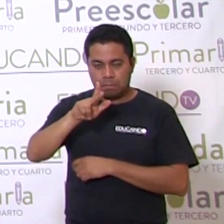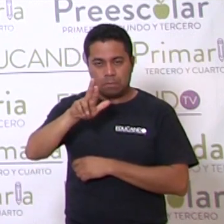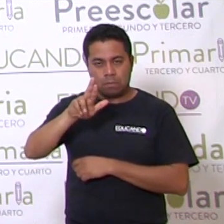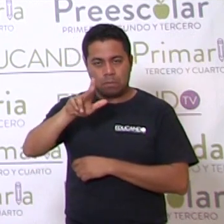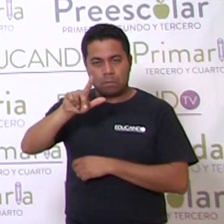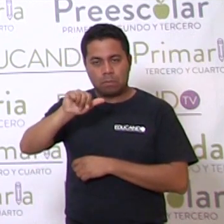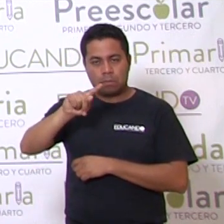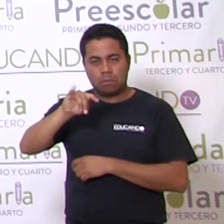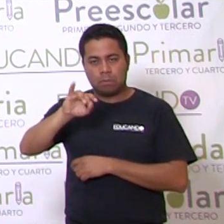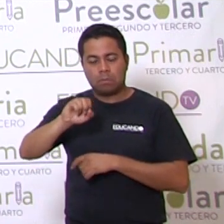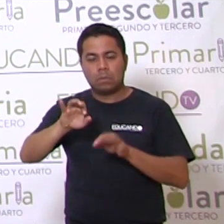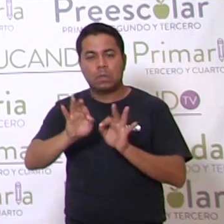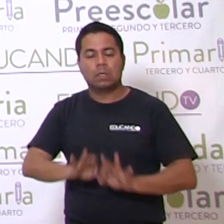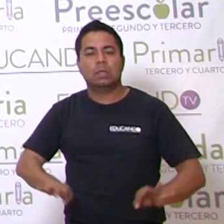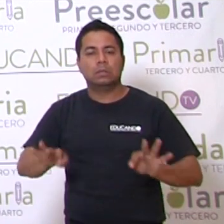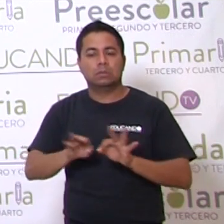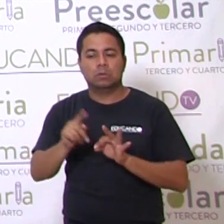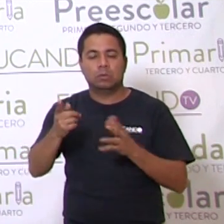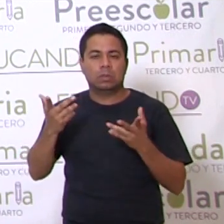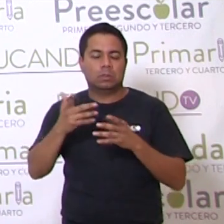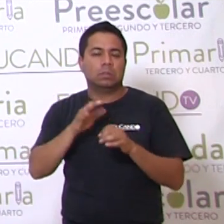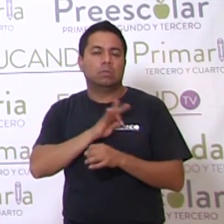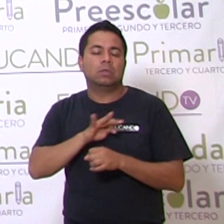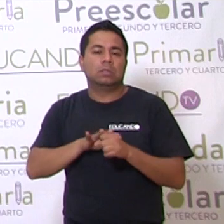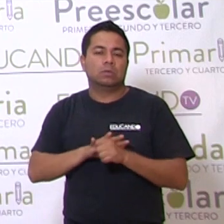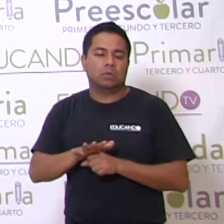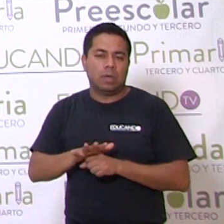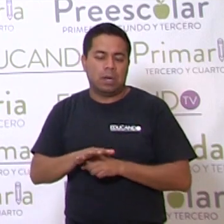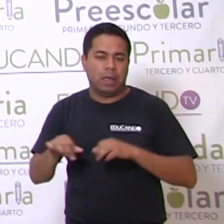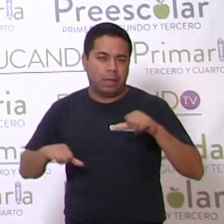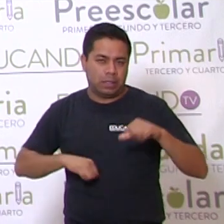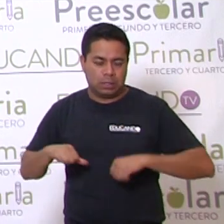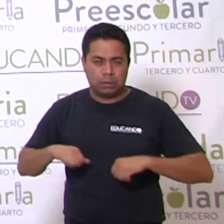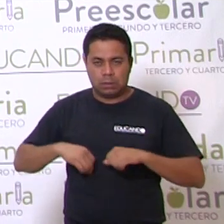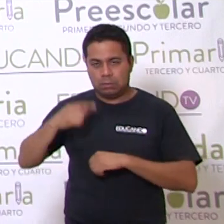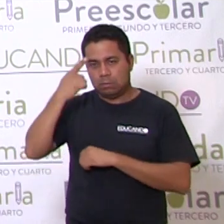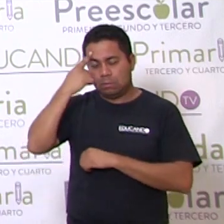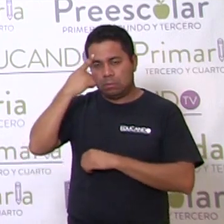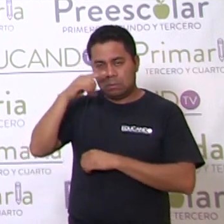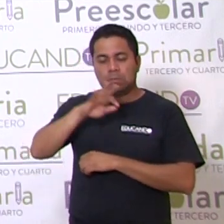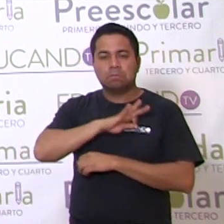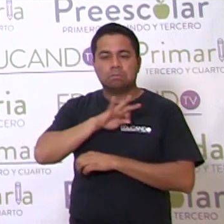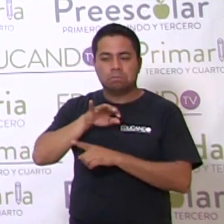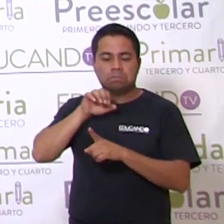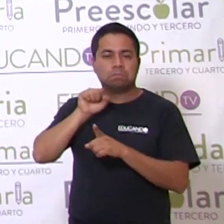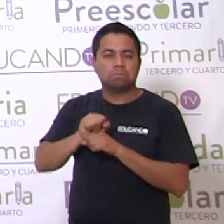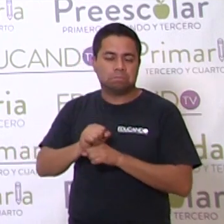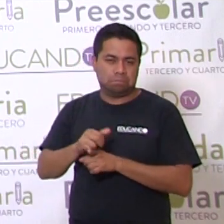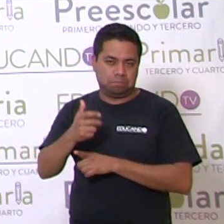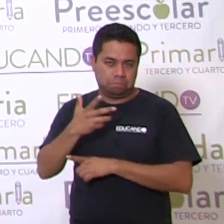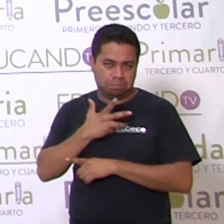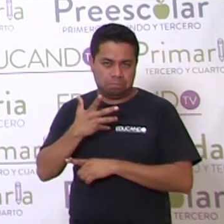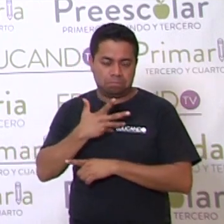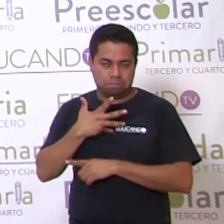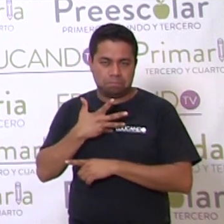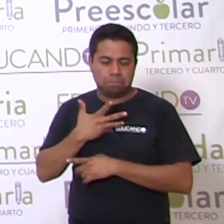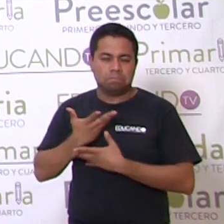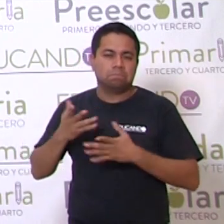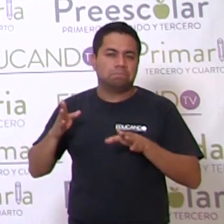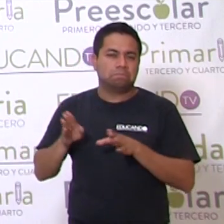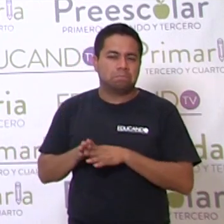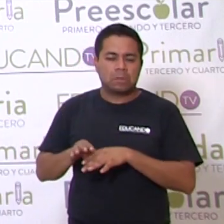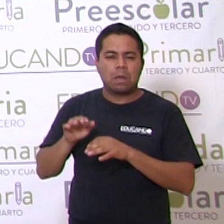tú puedas realizar ejercicios para que te permitan tener como